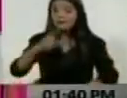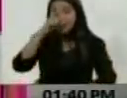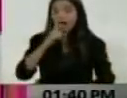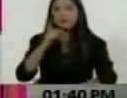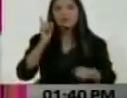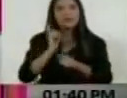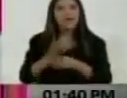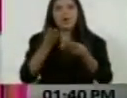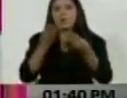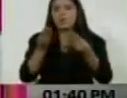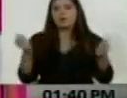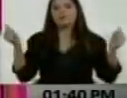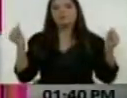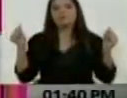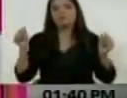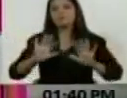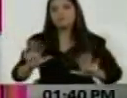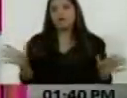las heridas